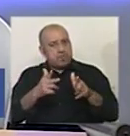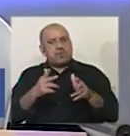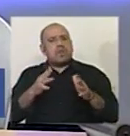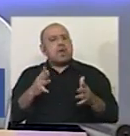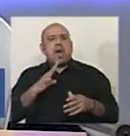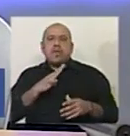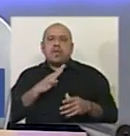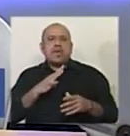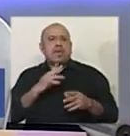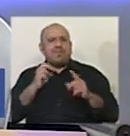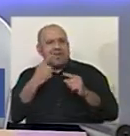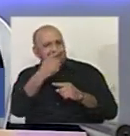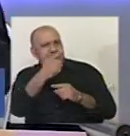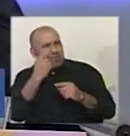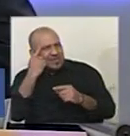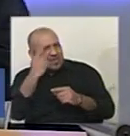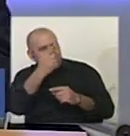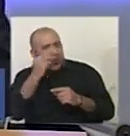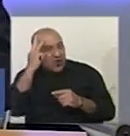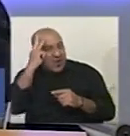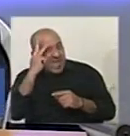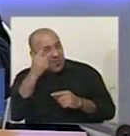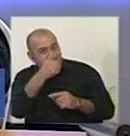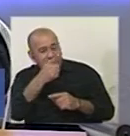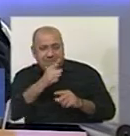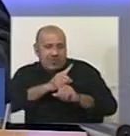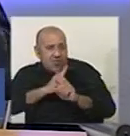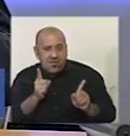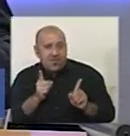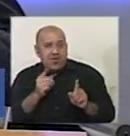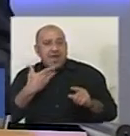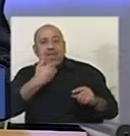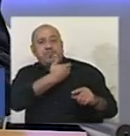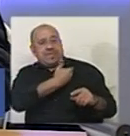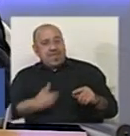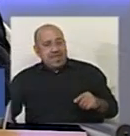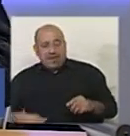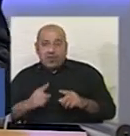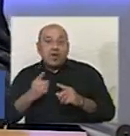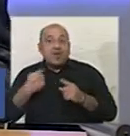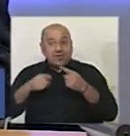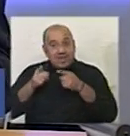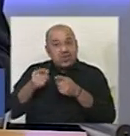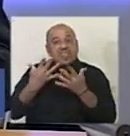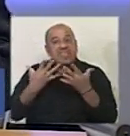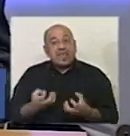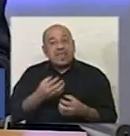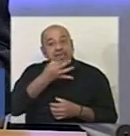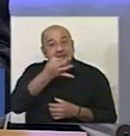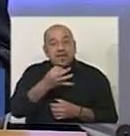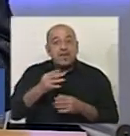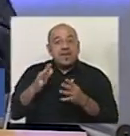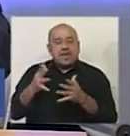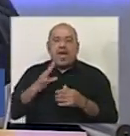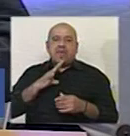bajar del Olimpo. Júpiter, c'est fini, le dijo. O sea que me parece que eso habla a las claras de este